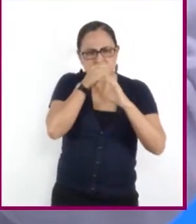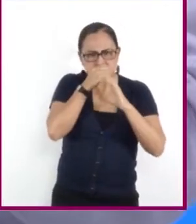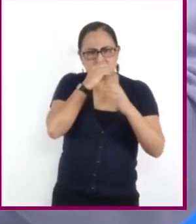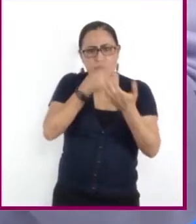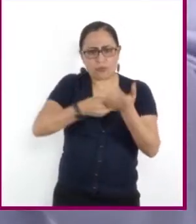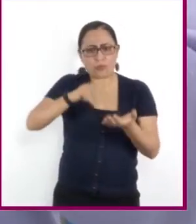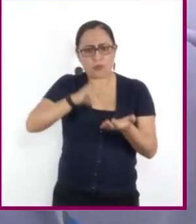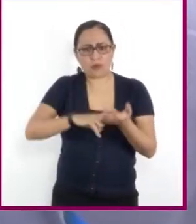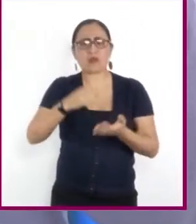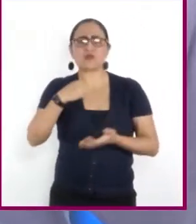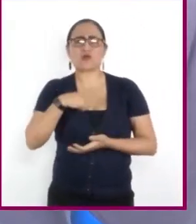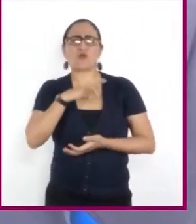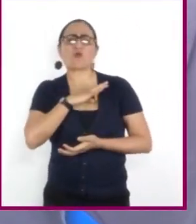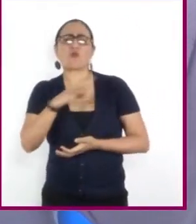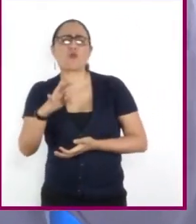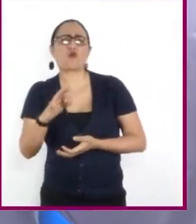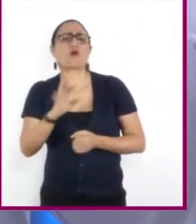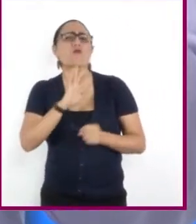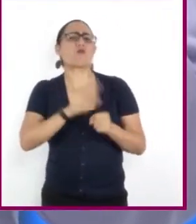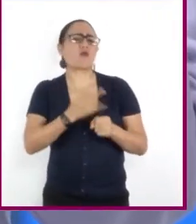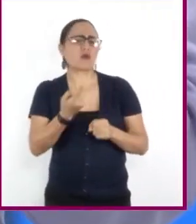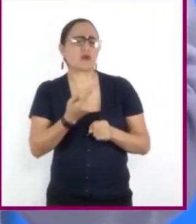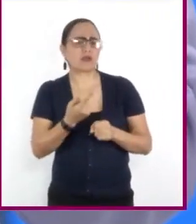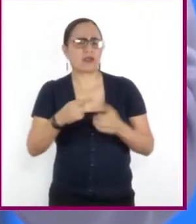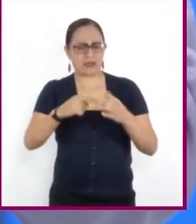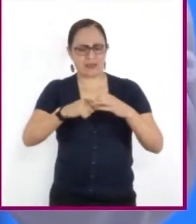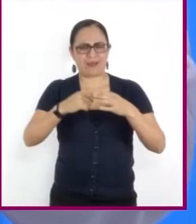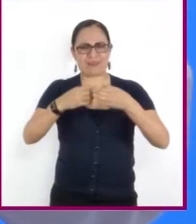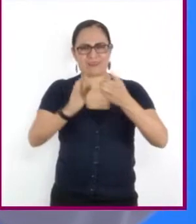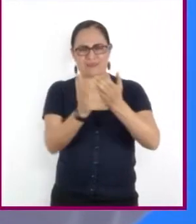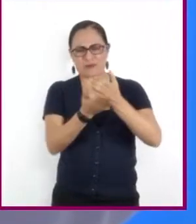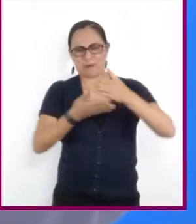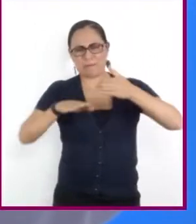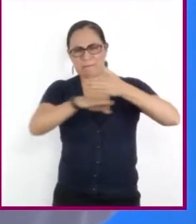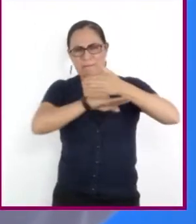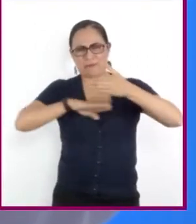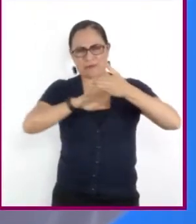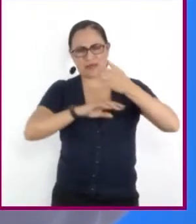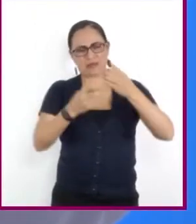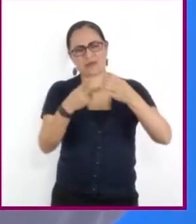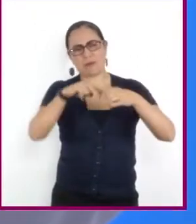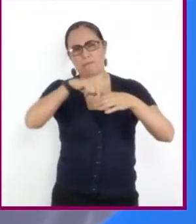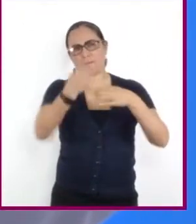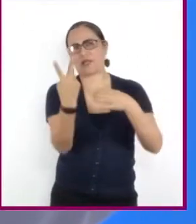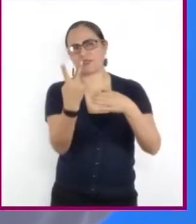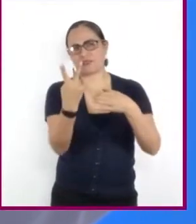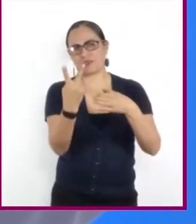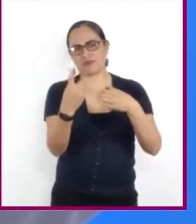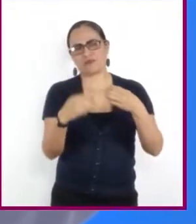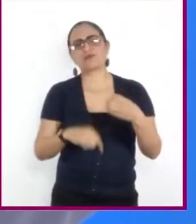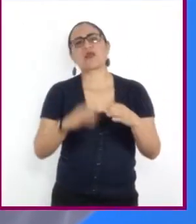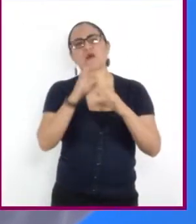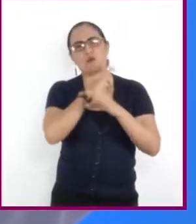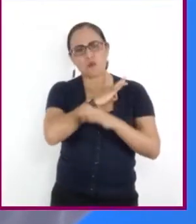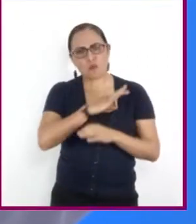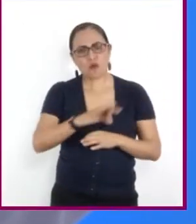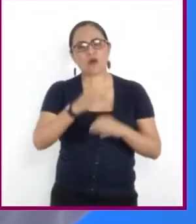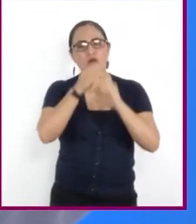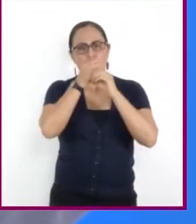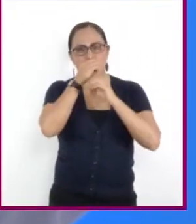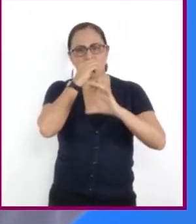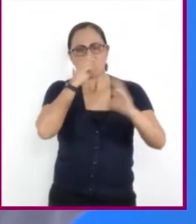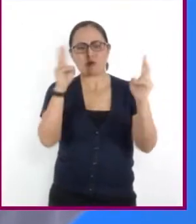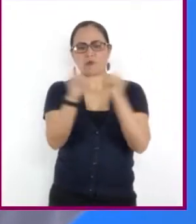Yo pude inflar el globo porque en la base de la botella existe un orificio, el cual permite que desaloje el